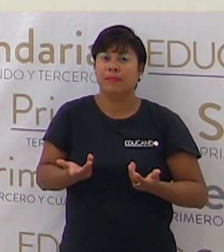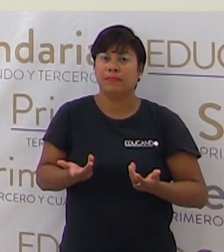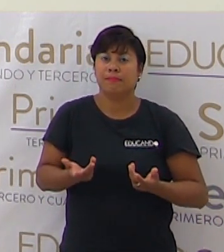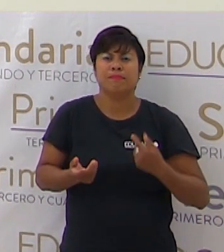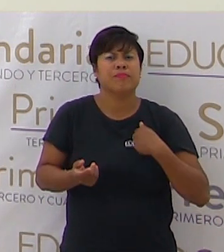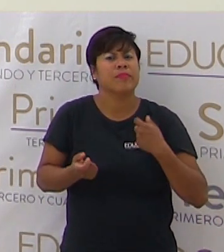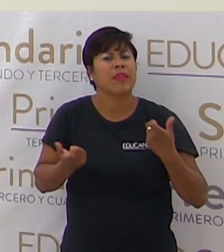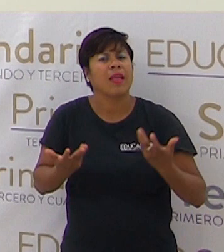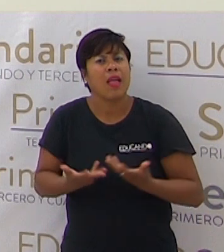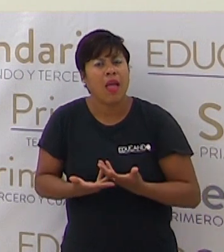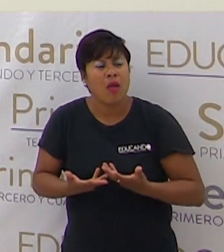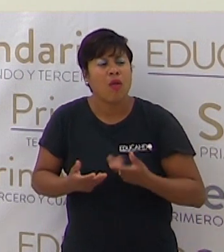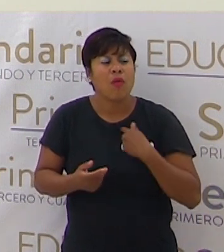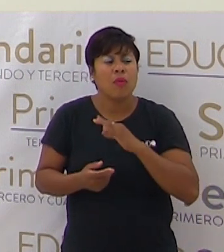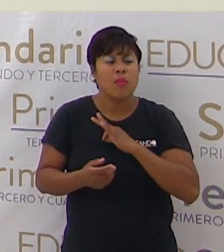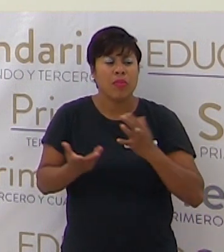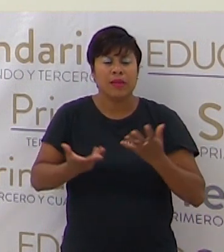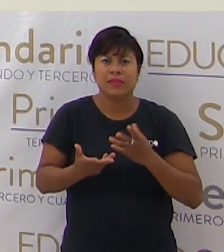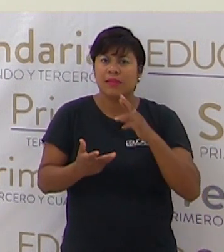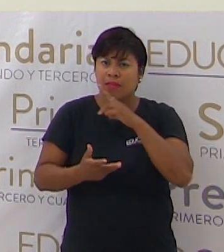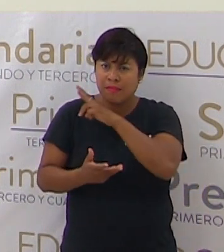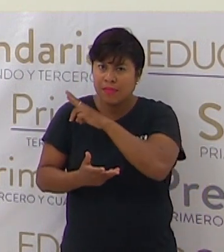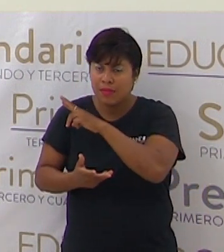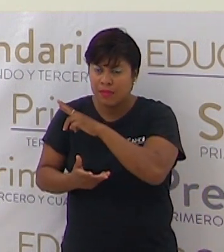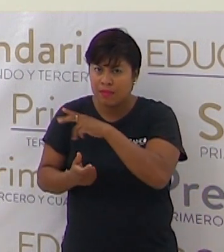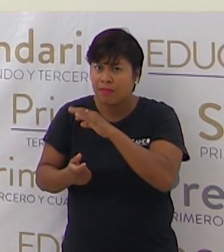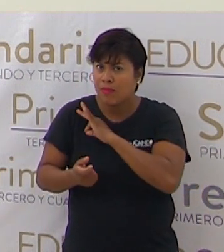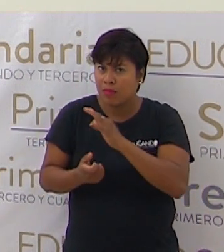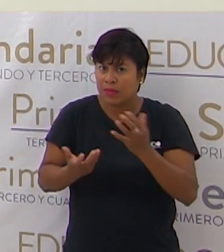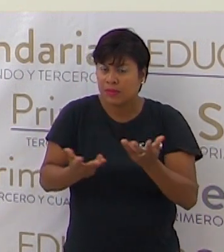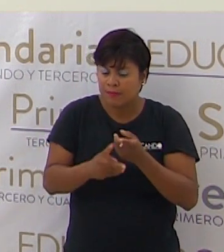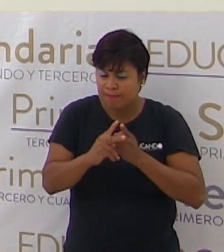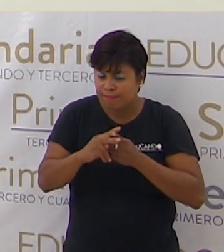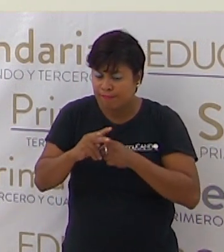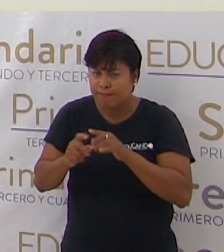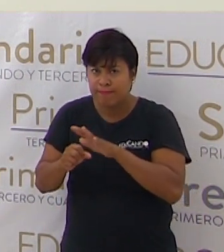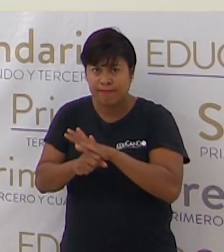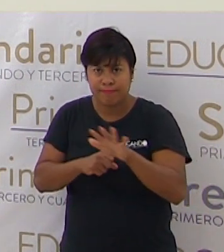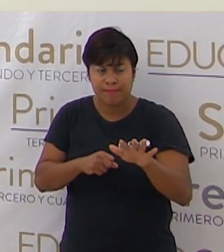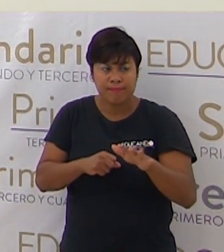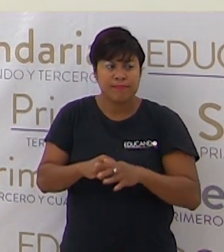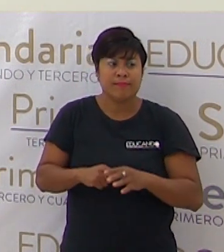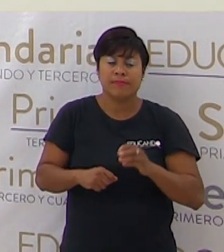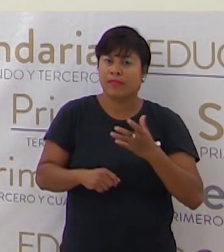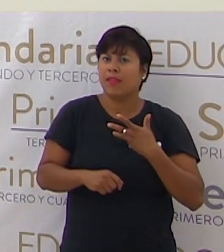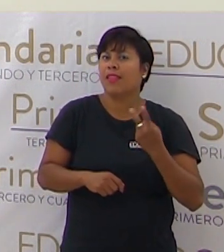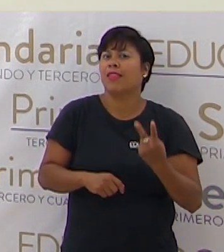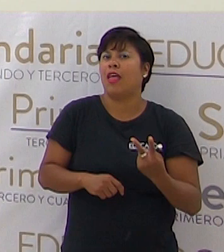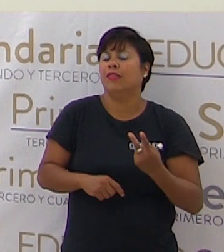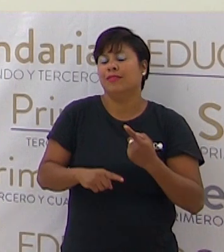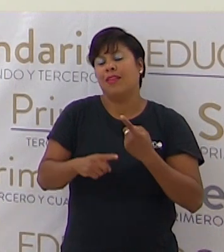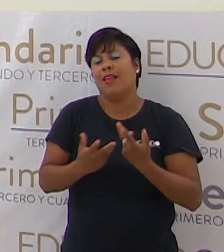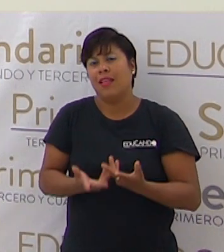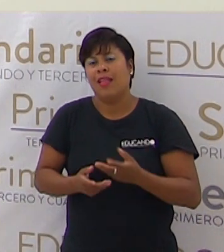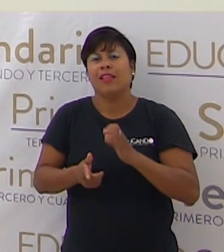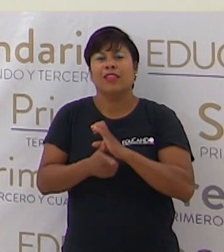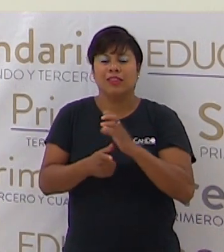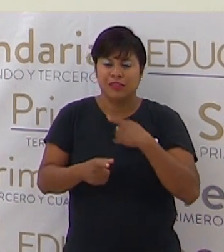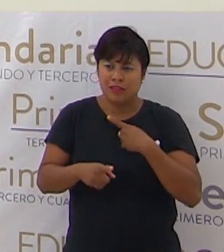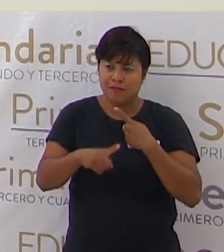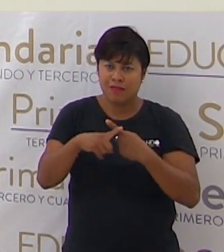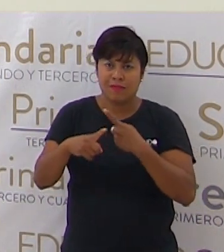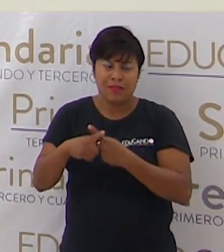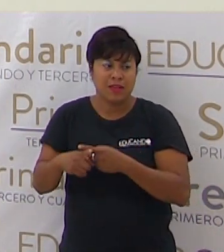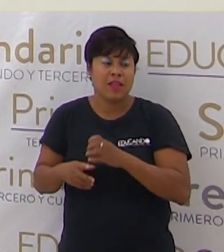¿Qué hago? ¿Qué hace tu mente inmediatamente? Si le caben 2, pues multiplico, ¿verdad?